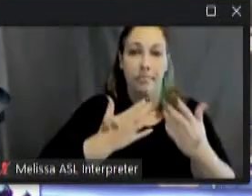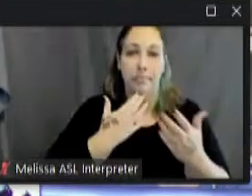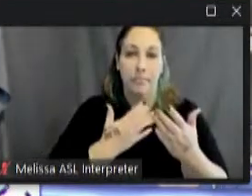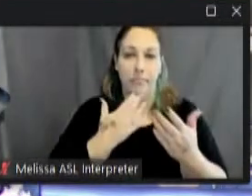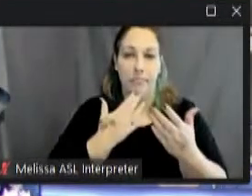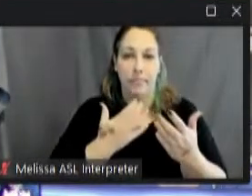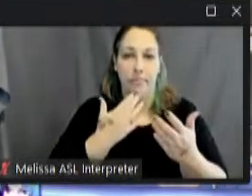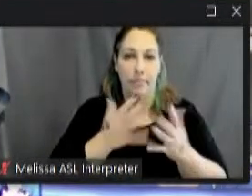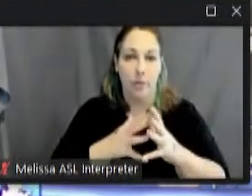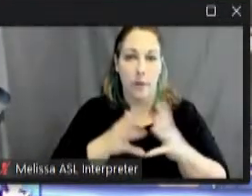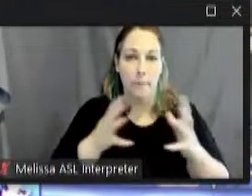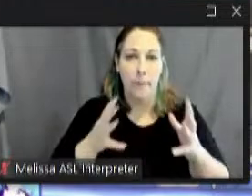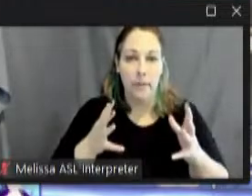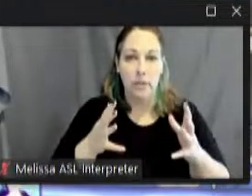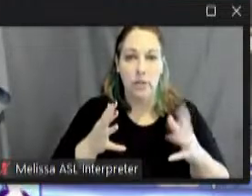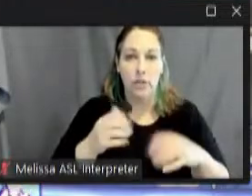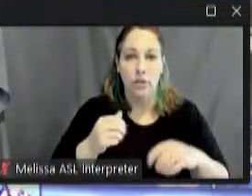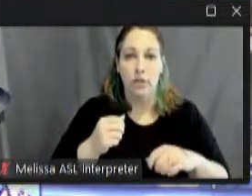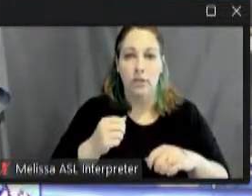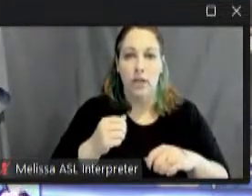representantes, beneficiarios y beneficiarias,